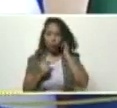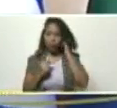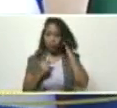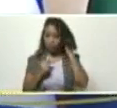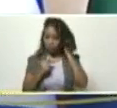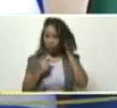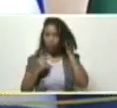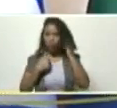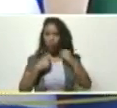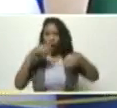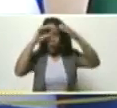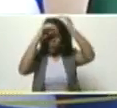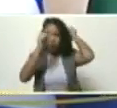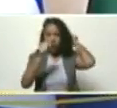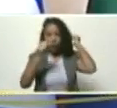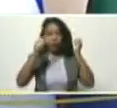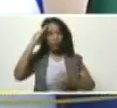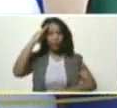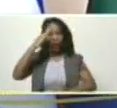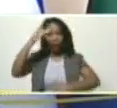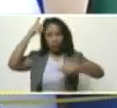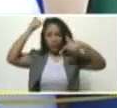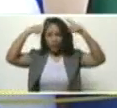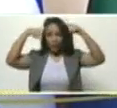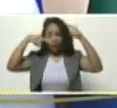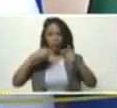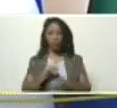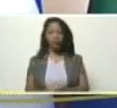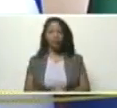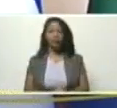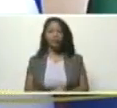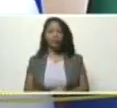fui canciller del comandante Hugo Chávez.